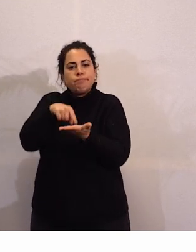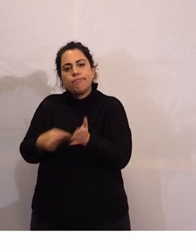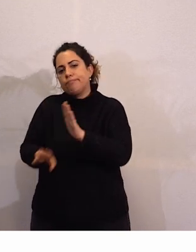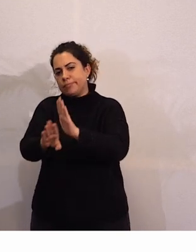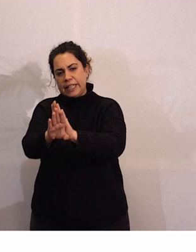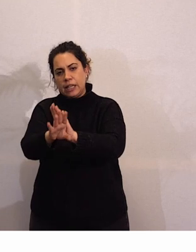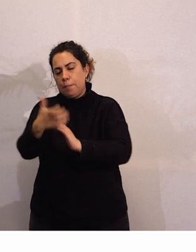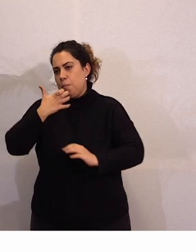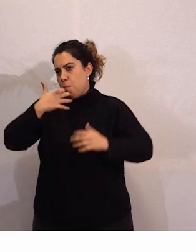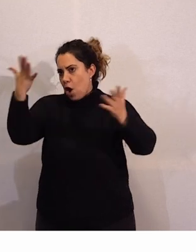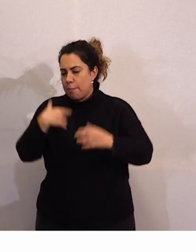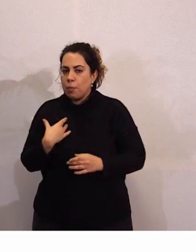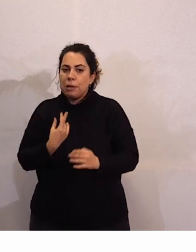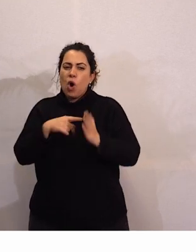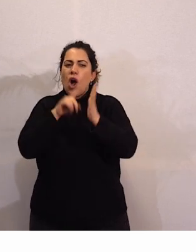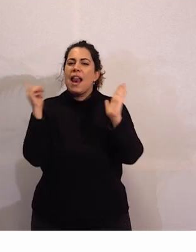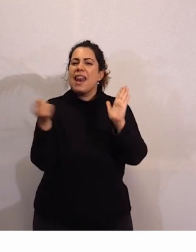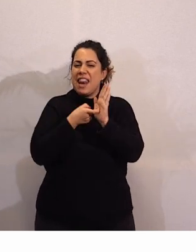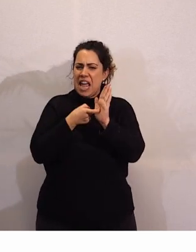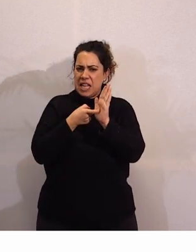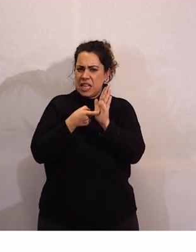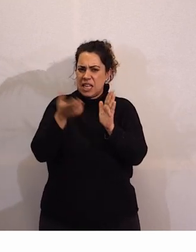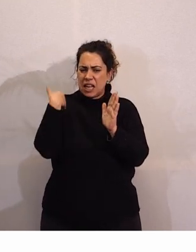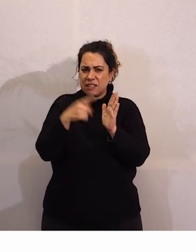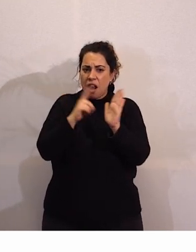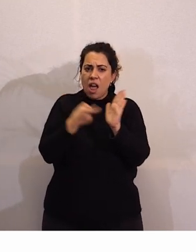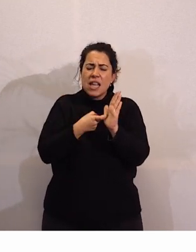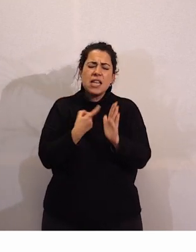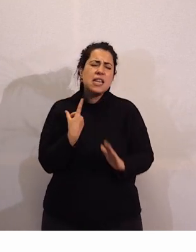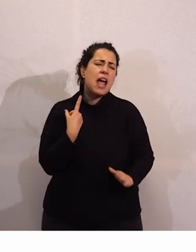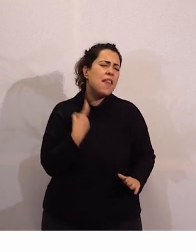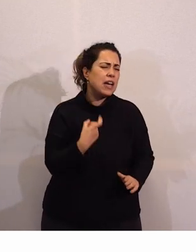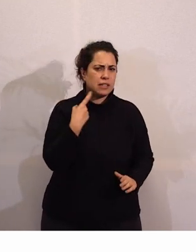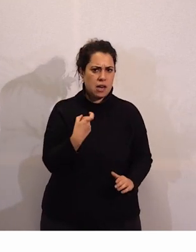para que una ley que era absolutamente necesaria